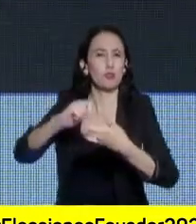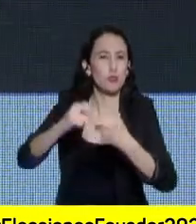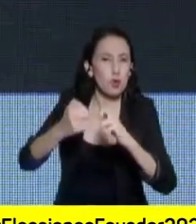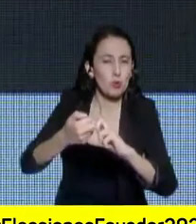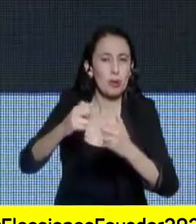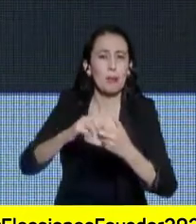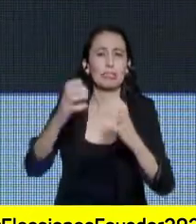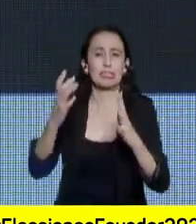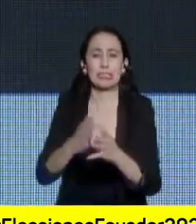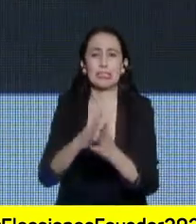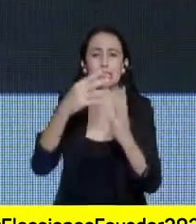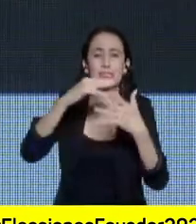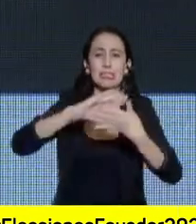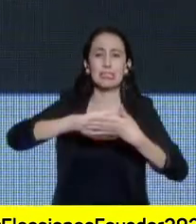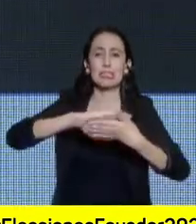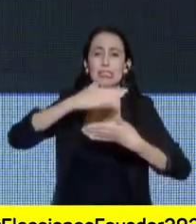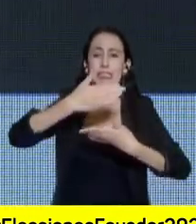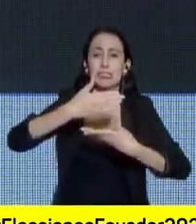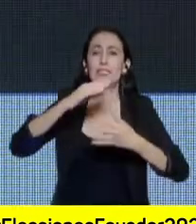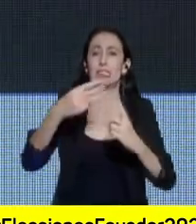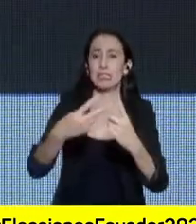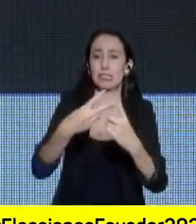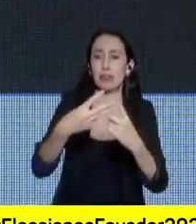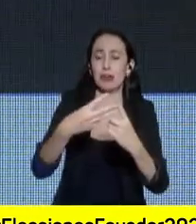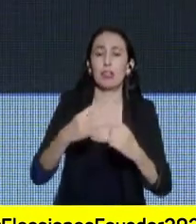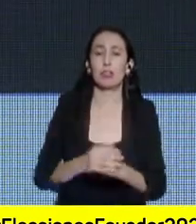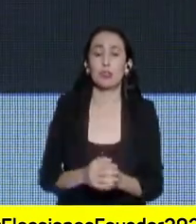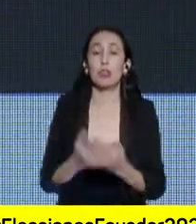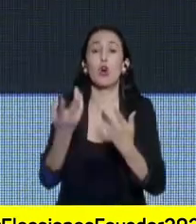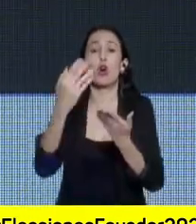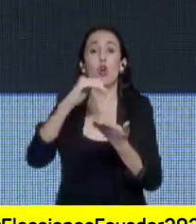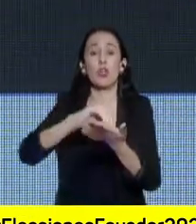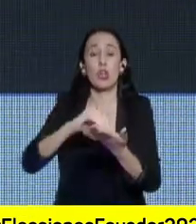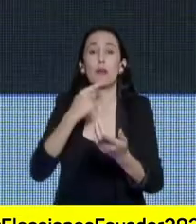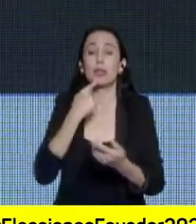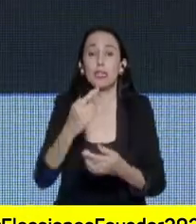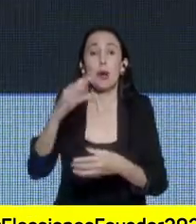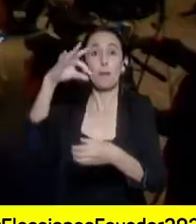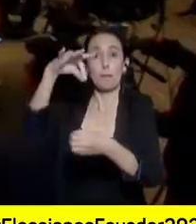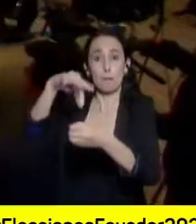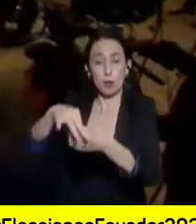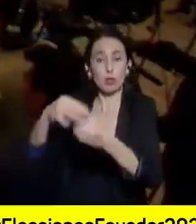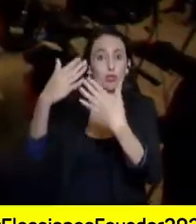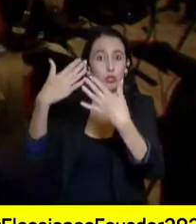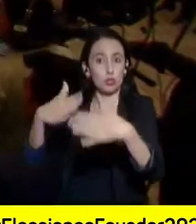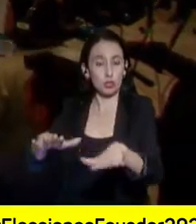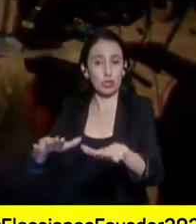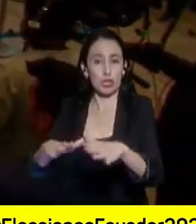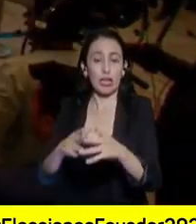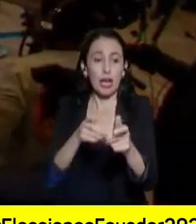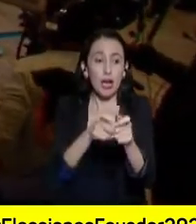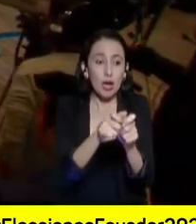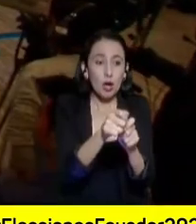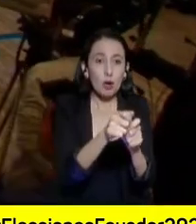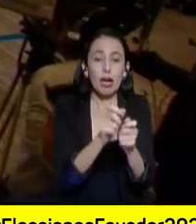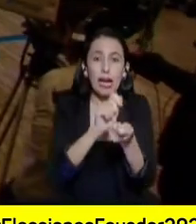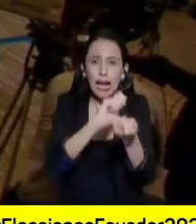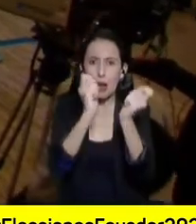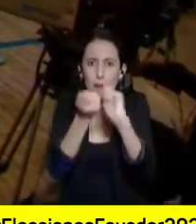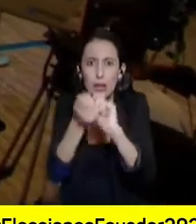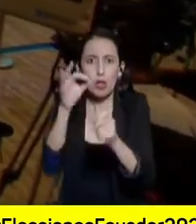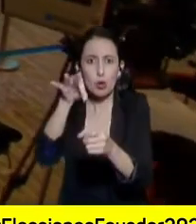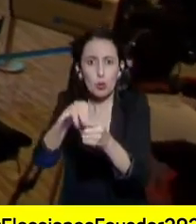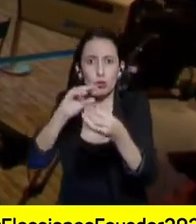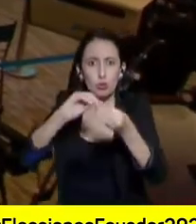Aclaramos también y hacemos énfasis que los votos consignados no han sido vulnerados.